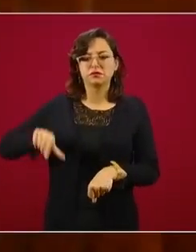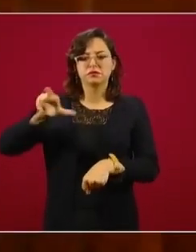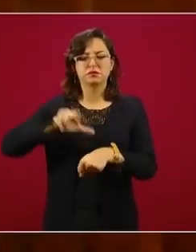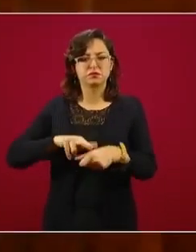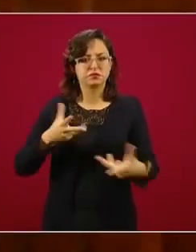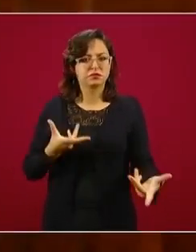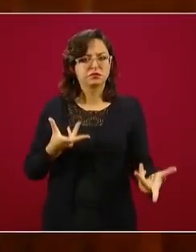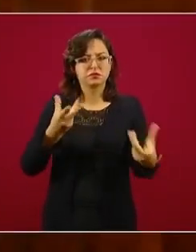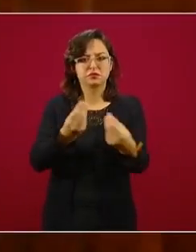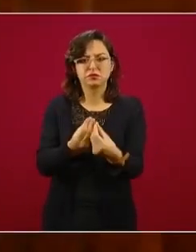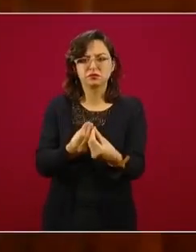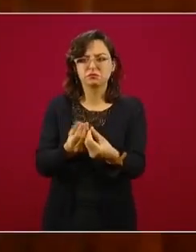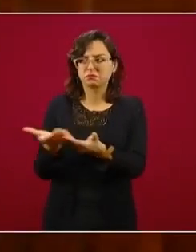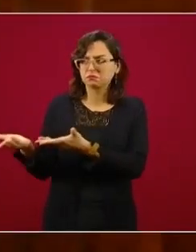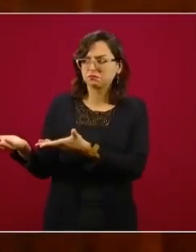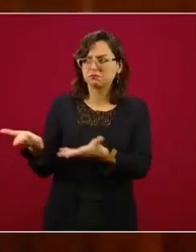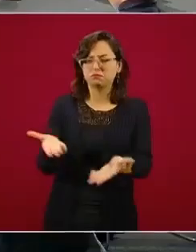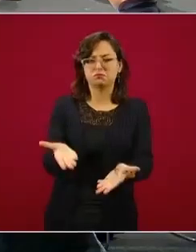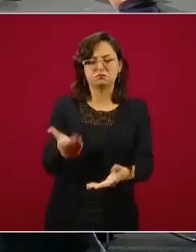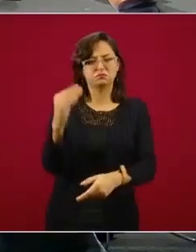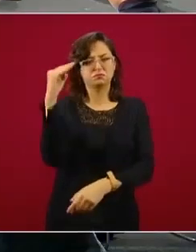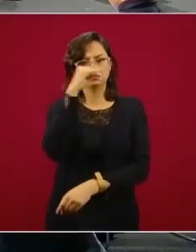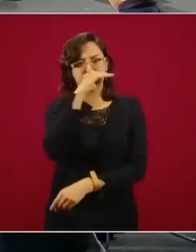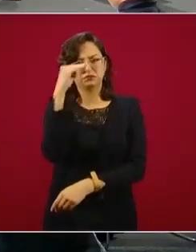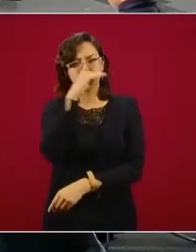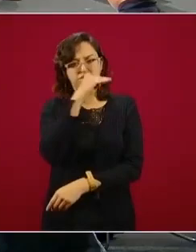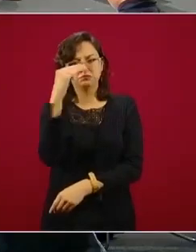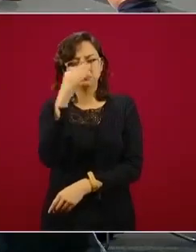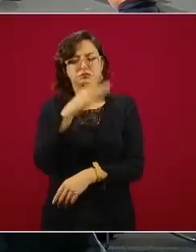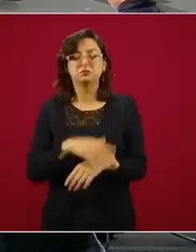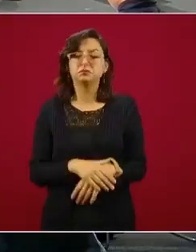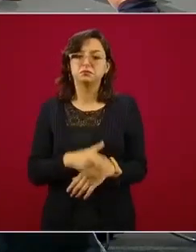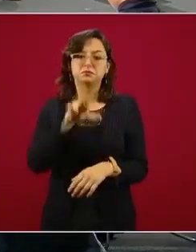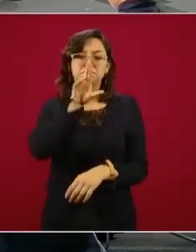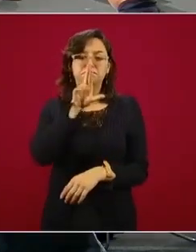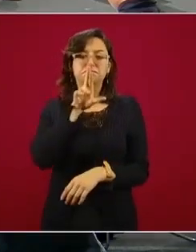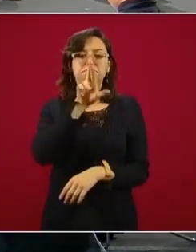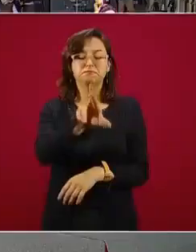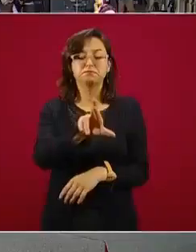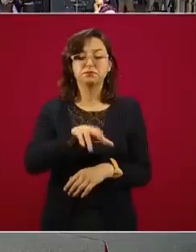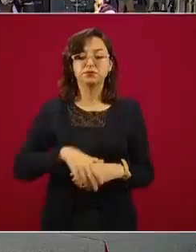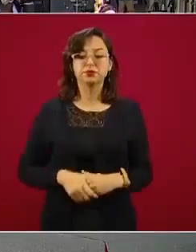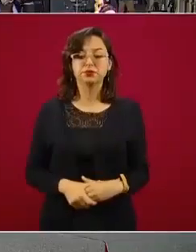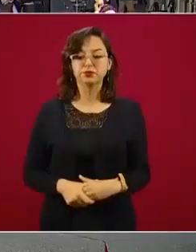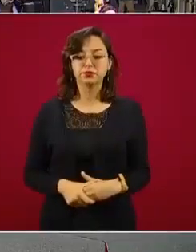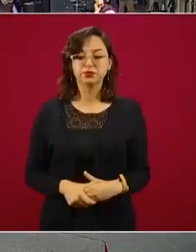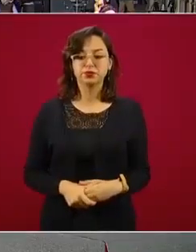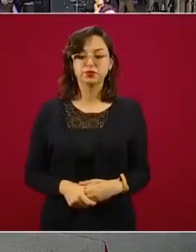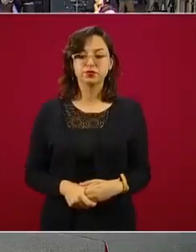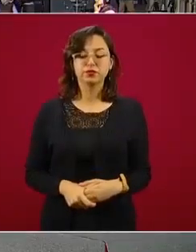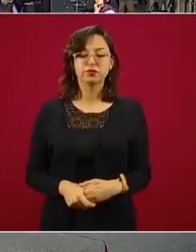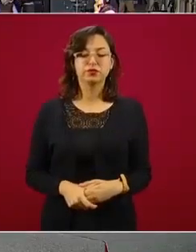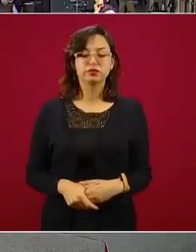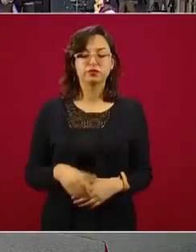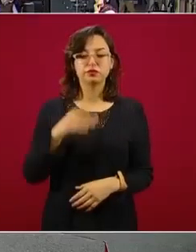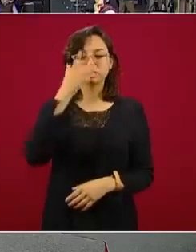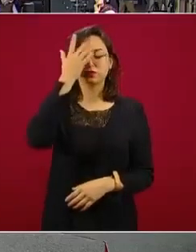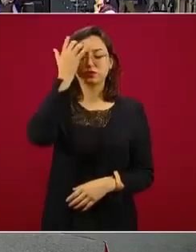instalaciones. Eso es lo que yo puedo contestar. En el informe